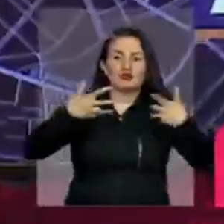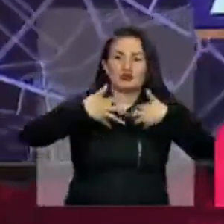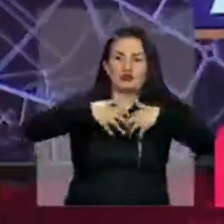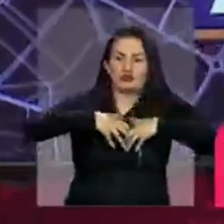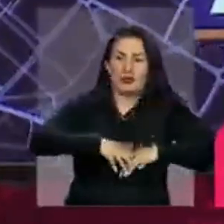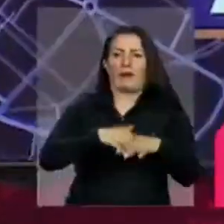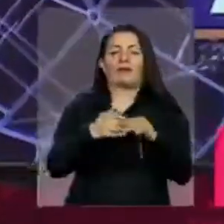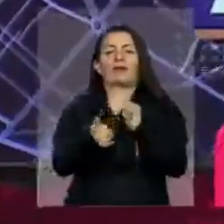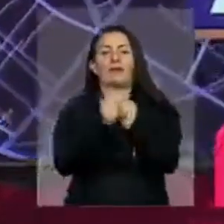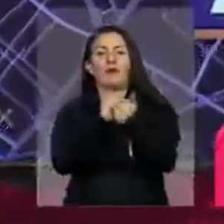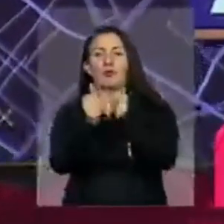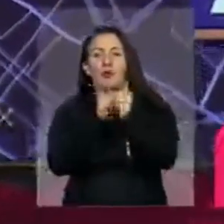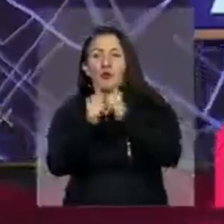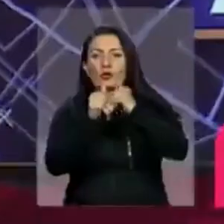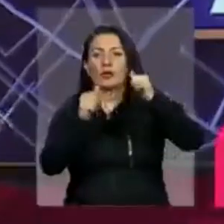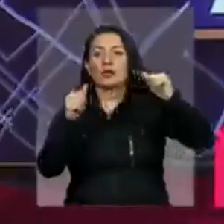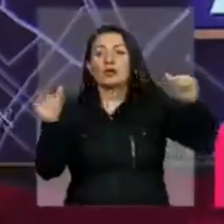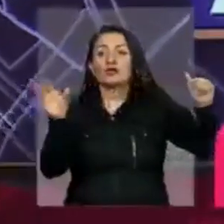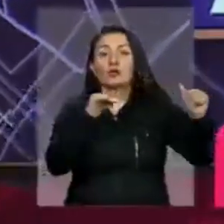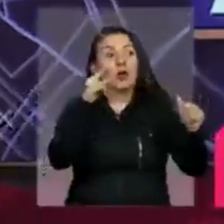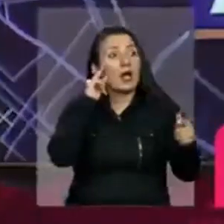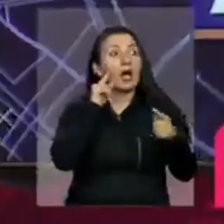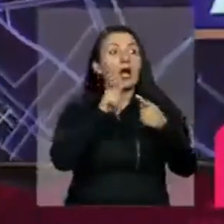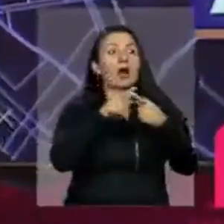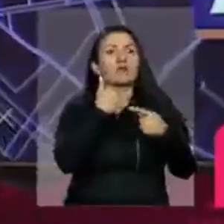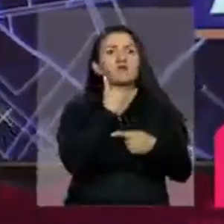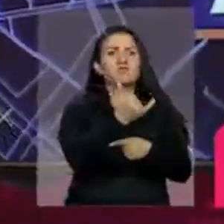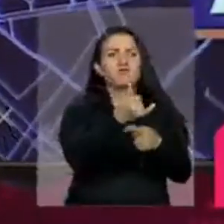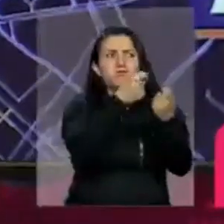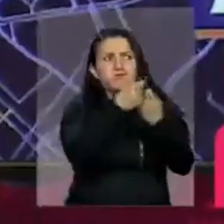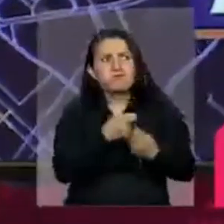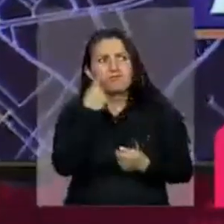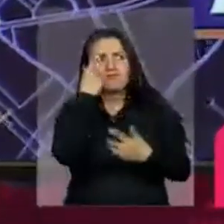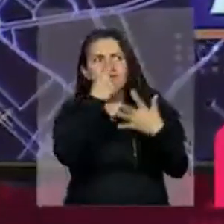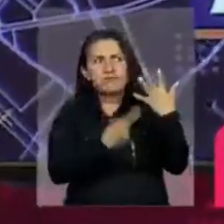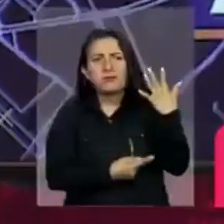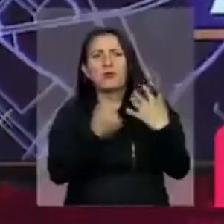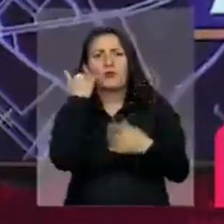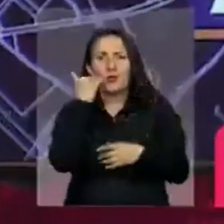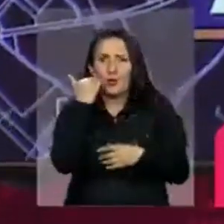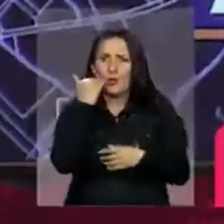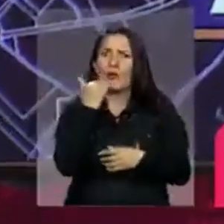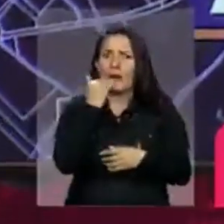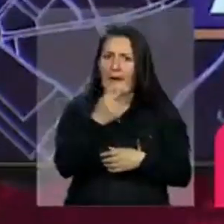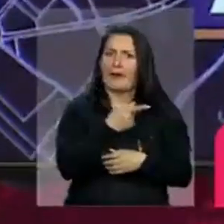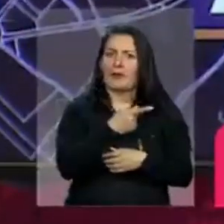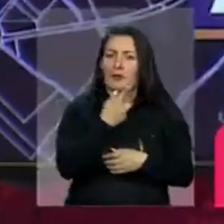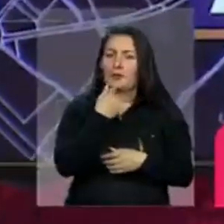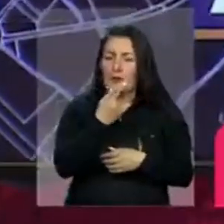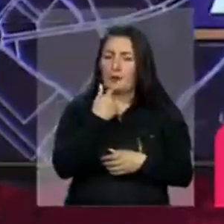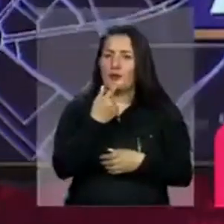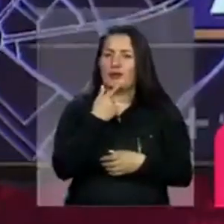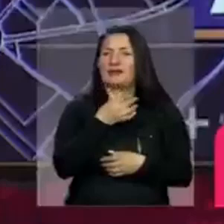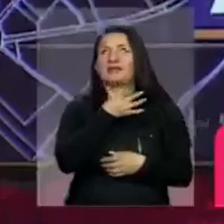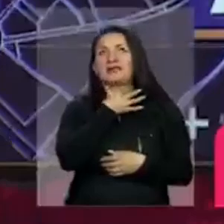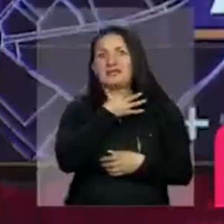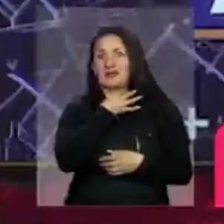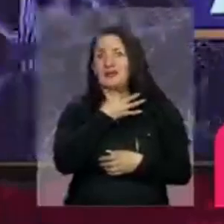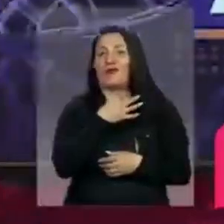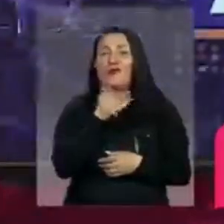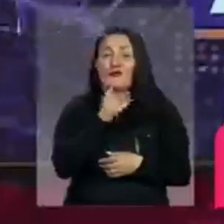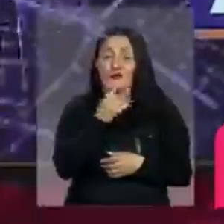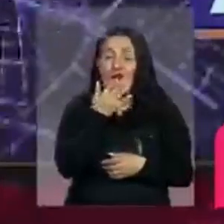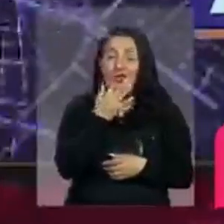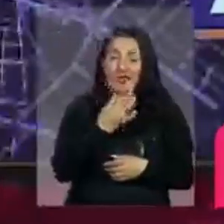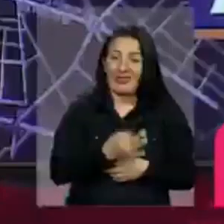del deporte. Sí. No solo, obviamente, porque ahí están las cifras, las mujeres, y yo lo digo en chiste, pero es cierto, si